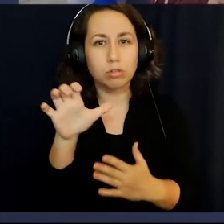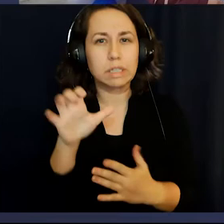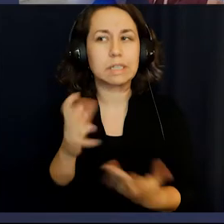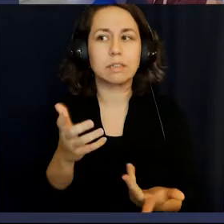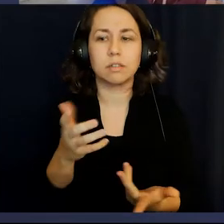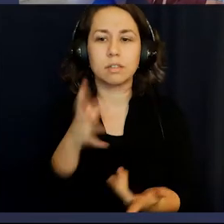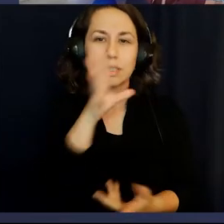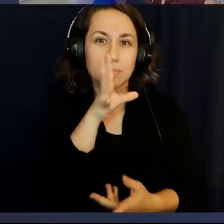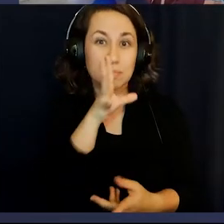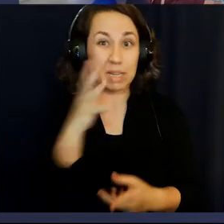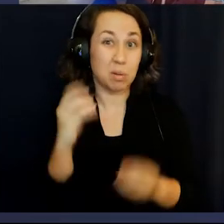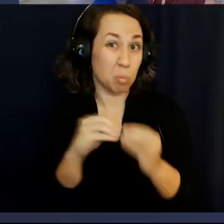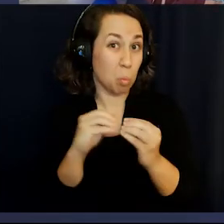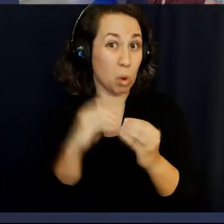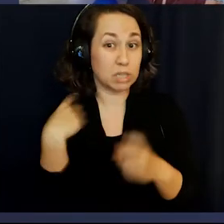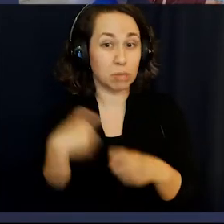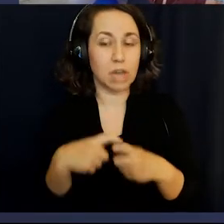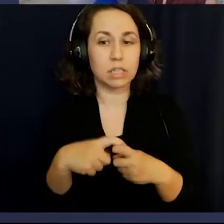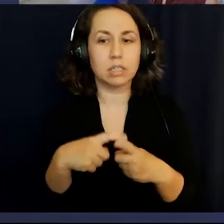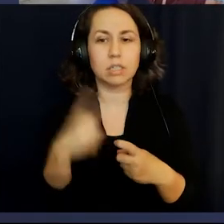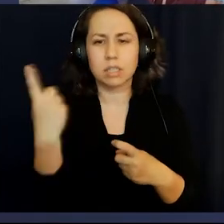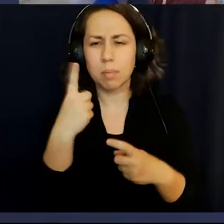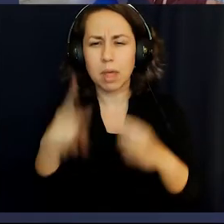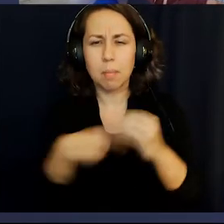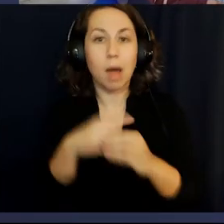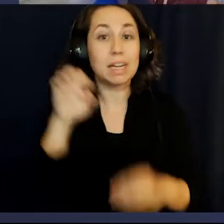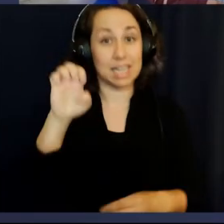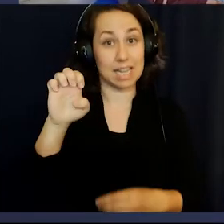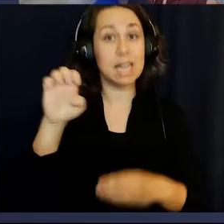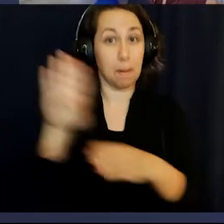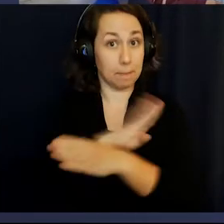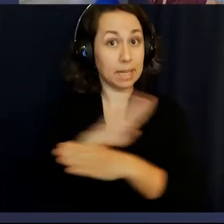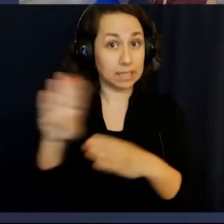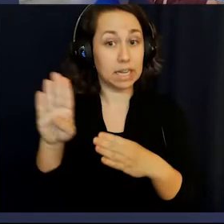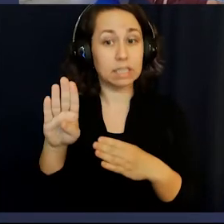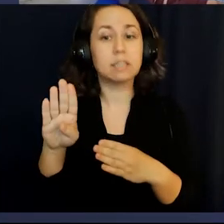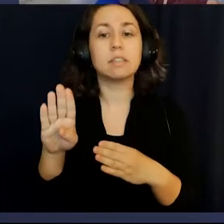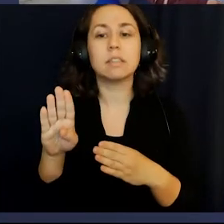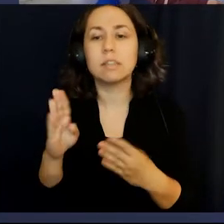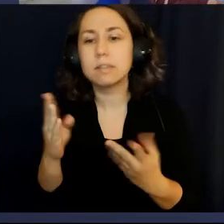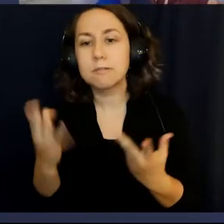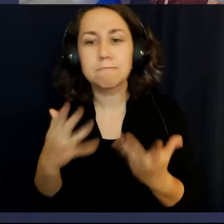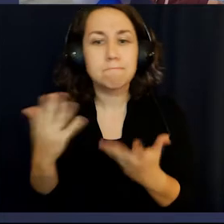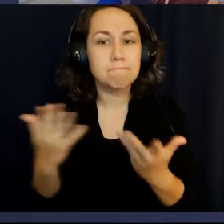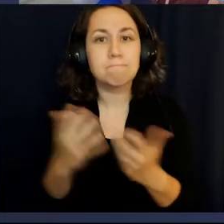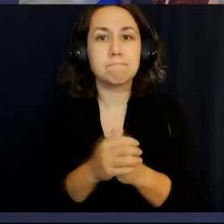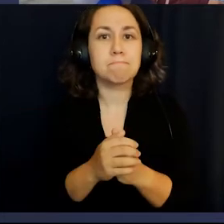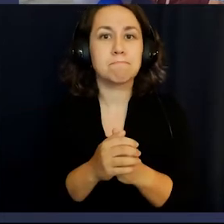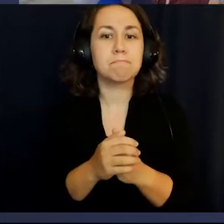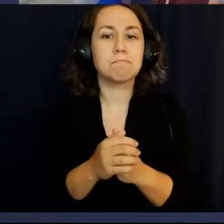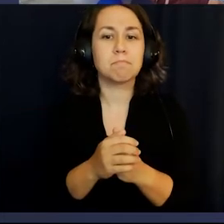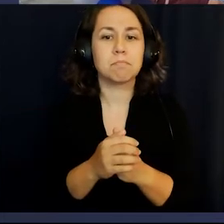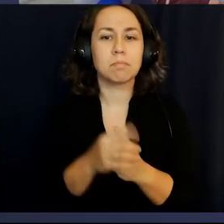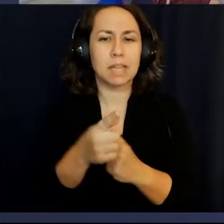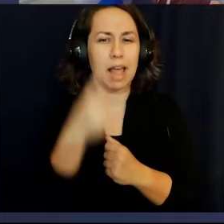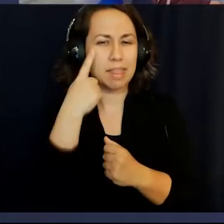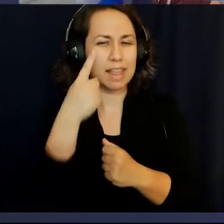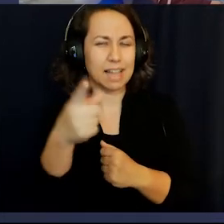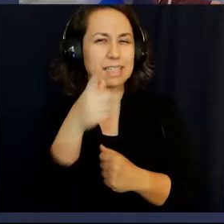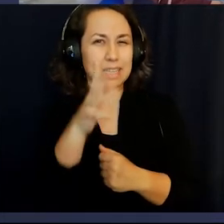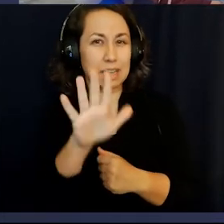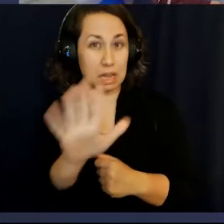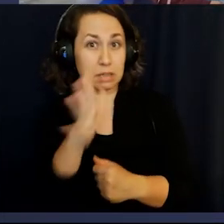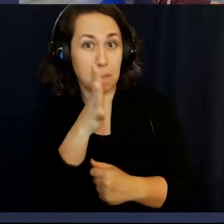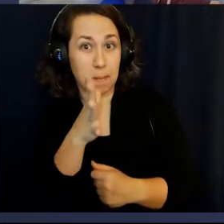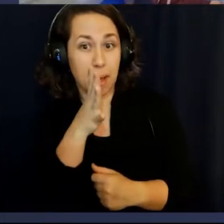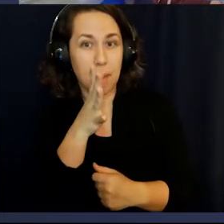llama AISS, a sus maestros de e-business y más que nada a la escuela por la orientación que le ha dado a su hijo.